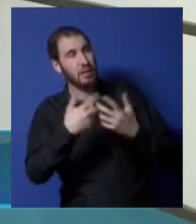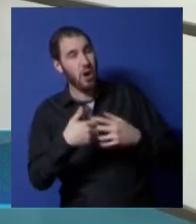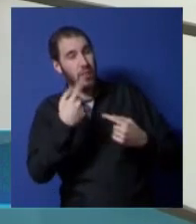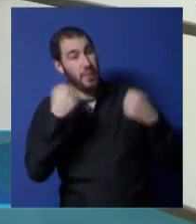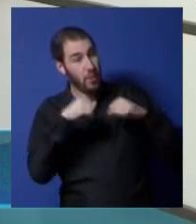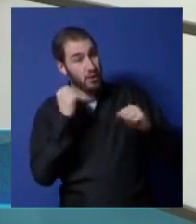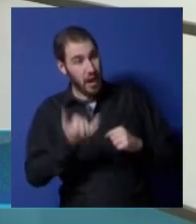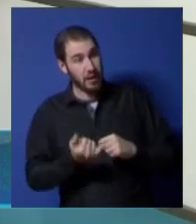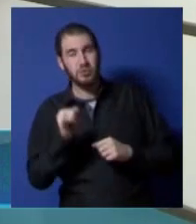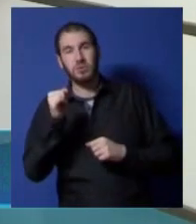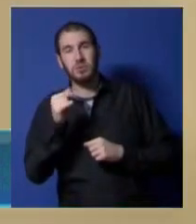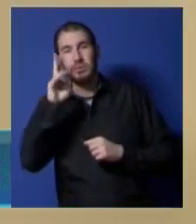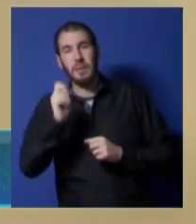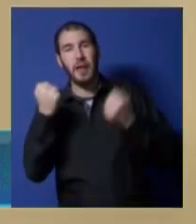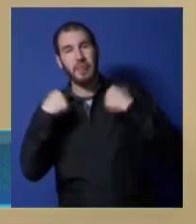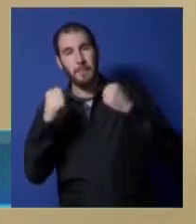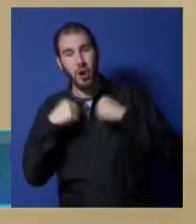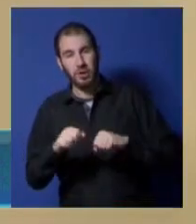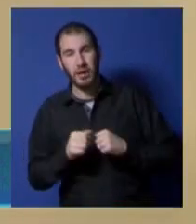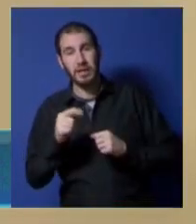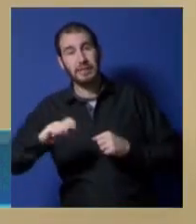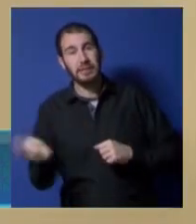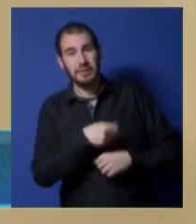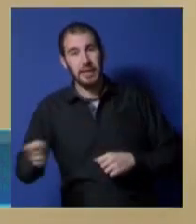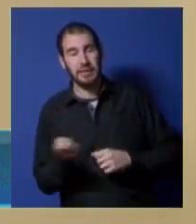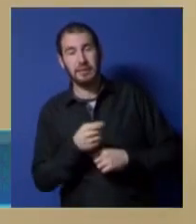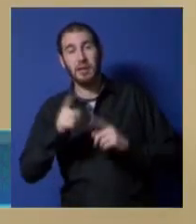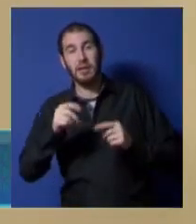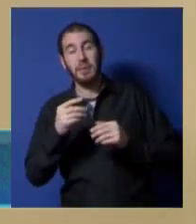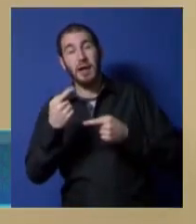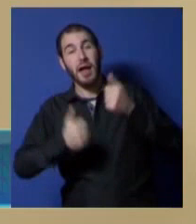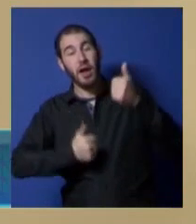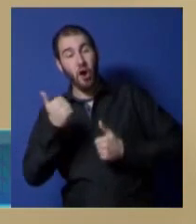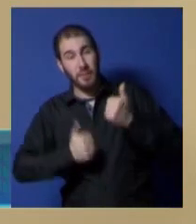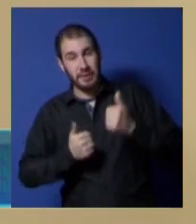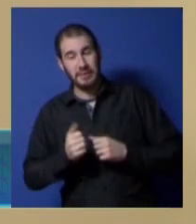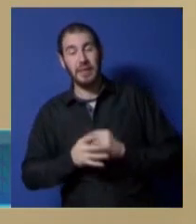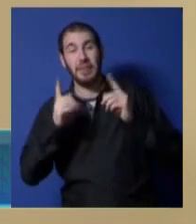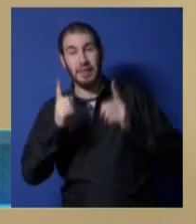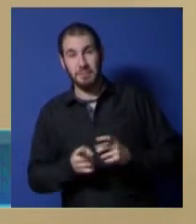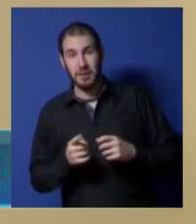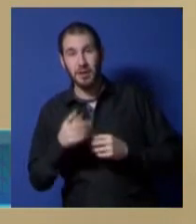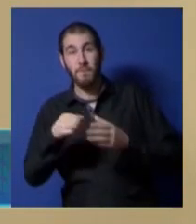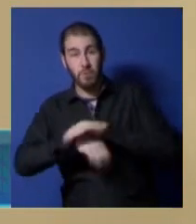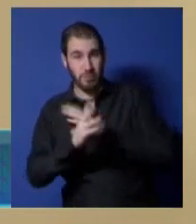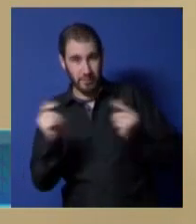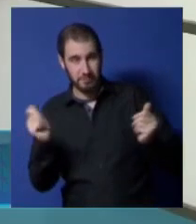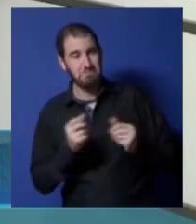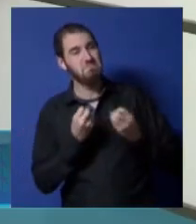información deportiva, ¿no? Vamos a hablar algo más de deporte, vamos a traer tenis, algo que tiene que ver con el running. Y obviamente vamos a cerrar con fútbol.